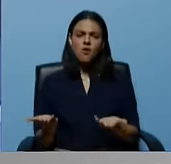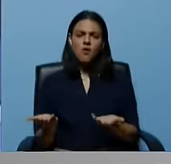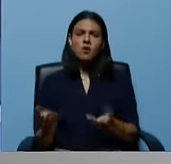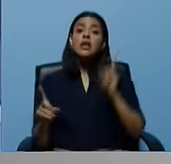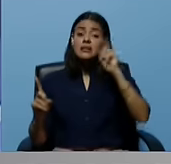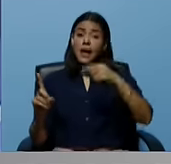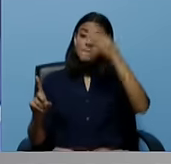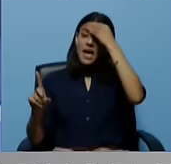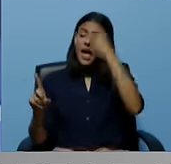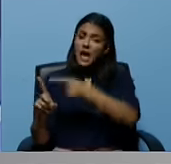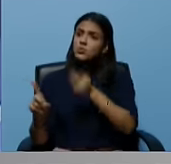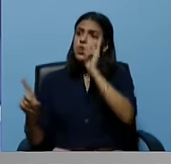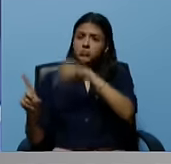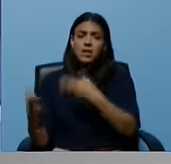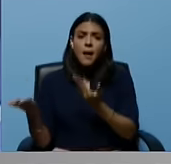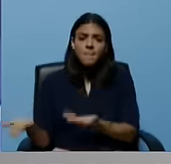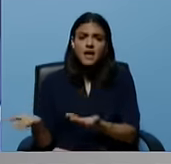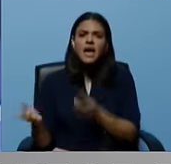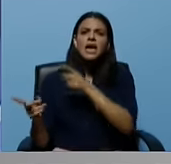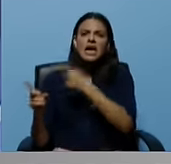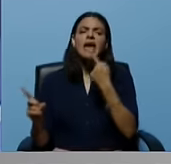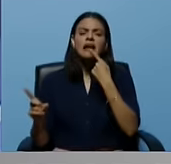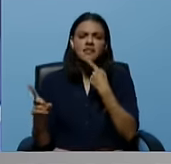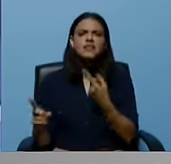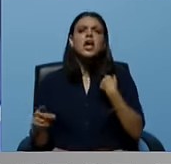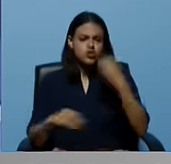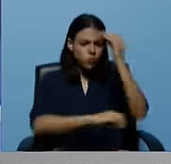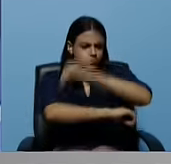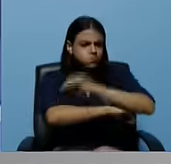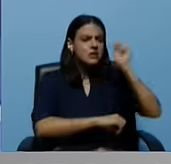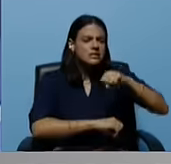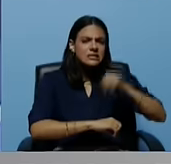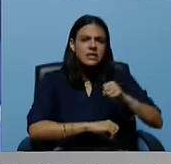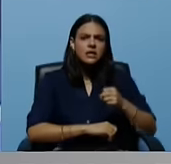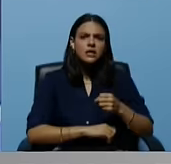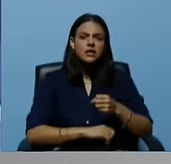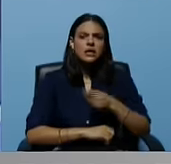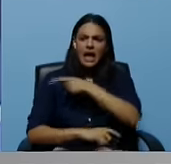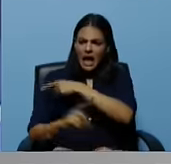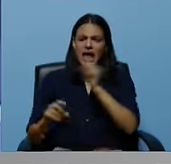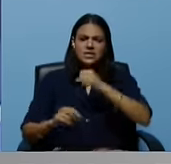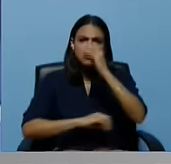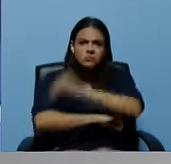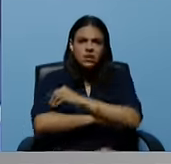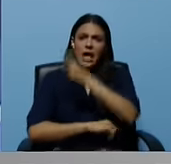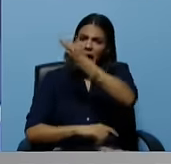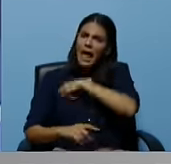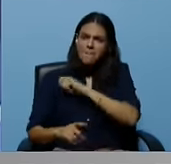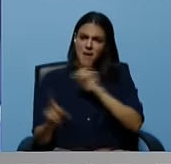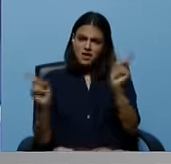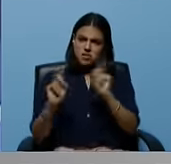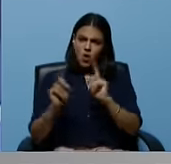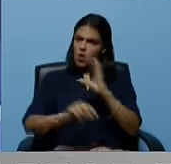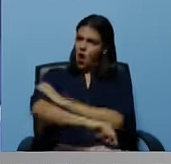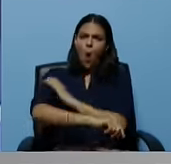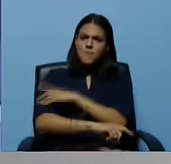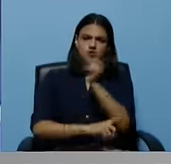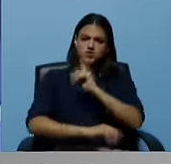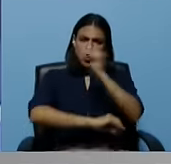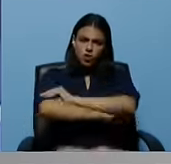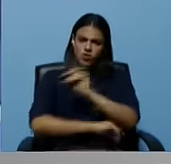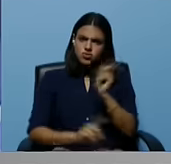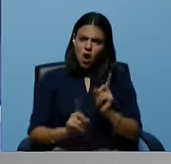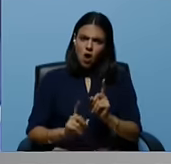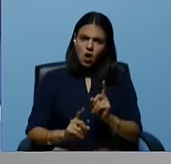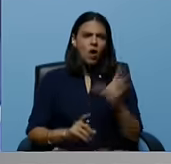González Urrutia, que está diciendo que él se acata. Ah, no, pero el Senado español no le da la gana de acatar a la ultraderecha española o a la